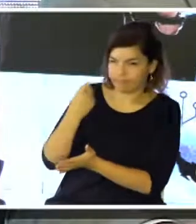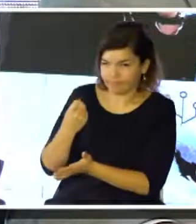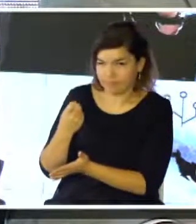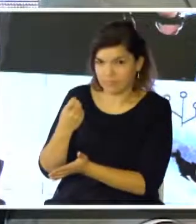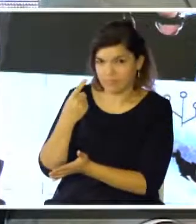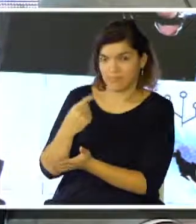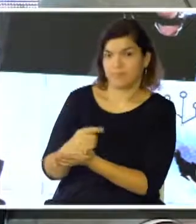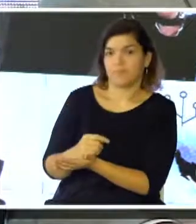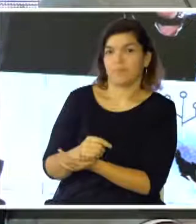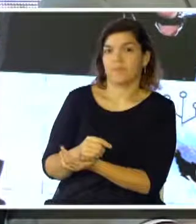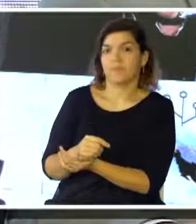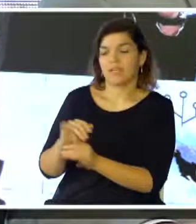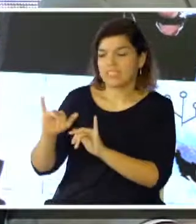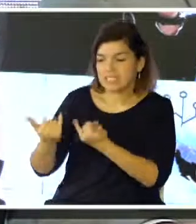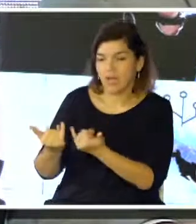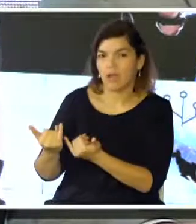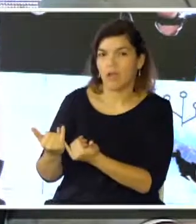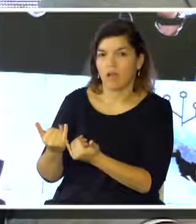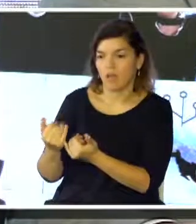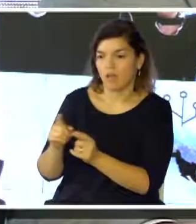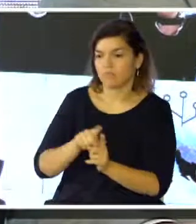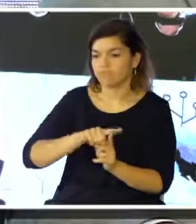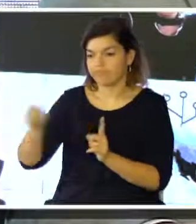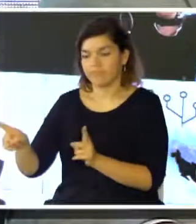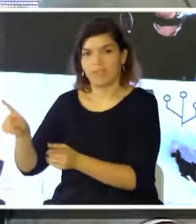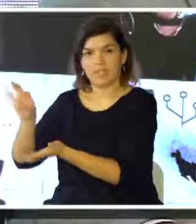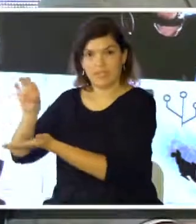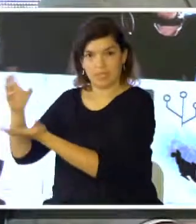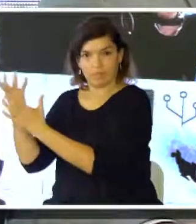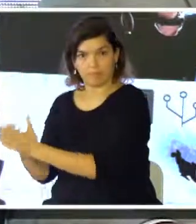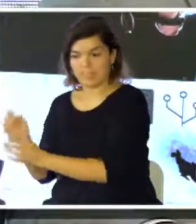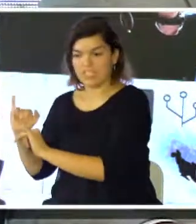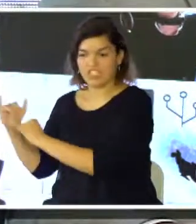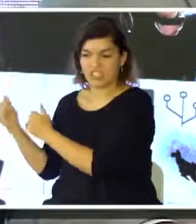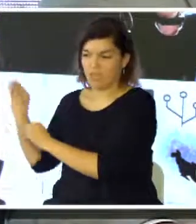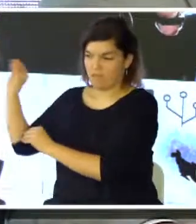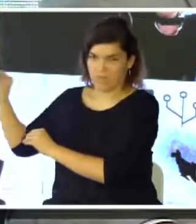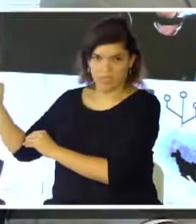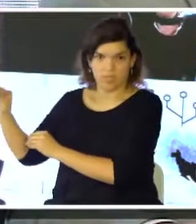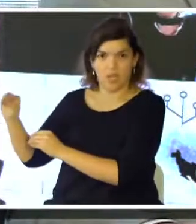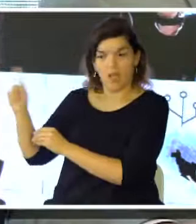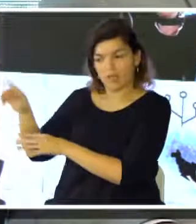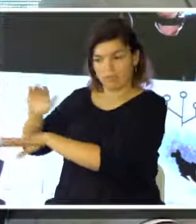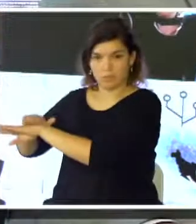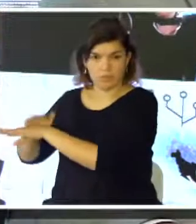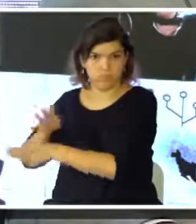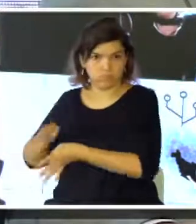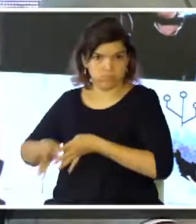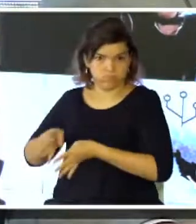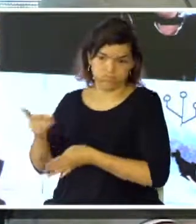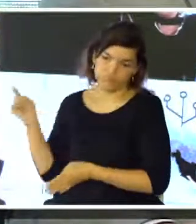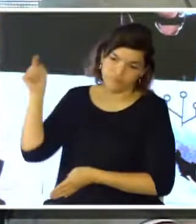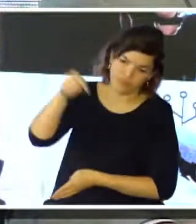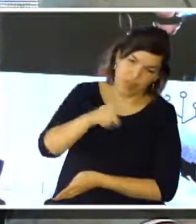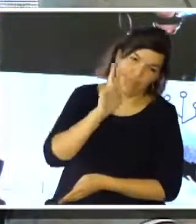apagada automáticamente lo deriva sap y sáb le envía la orden al mantenedor para que lo vaya a ver